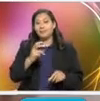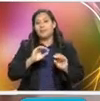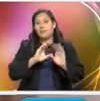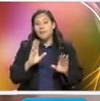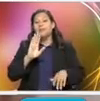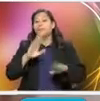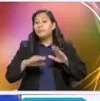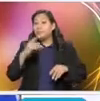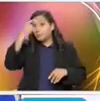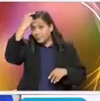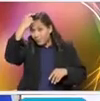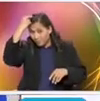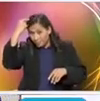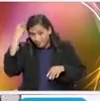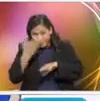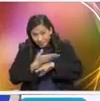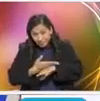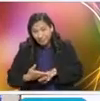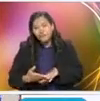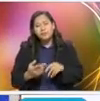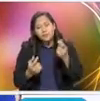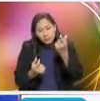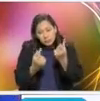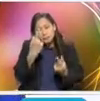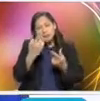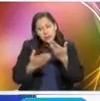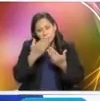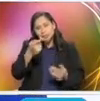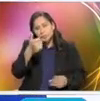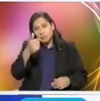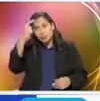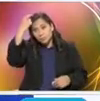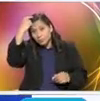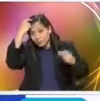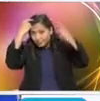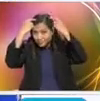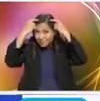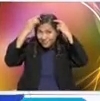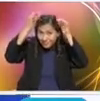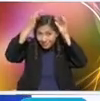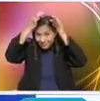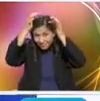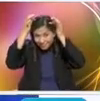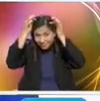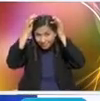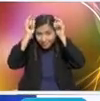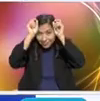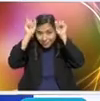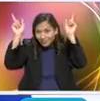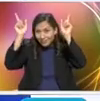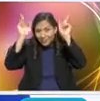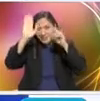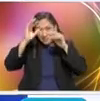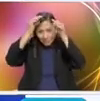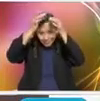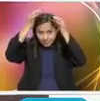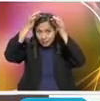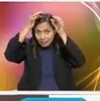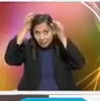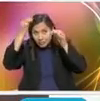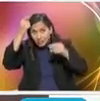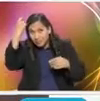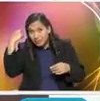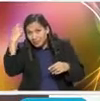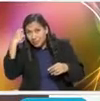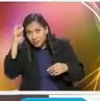veces hay canitas que son pocas, pero esas canas pues parecen de repente antenas. Exactamente. Y no las puedes